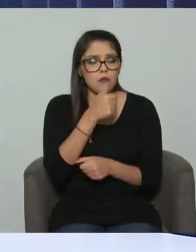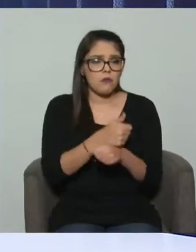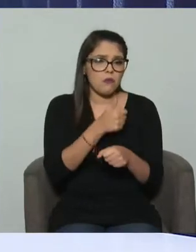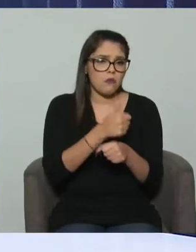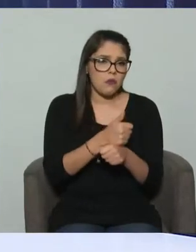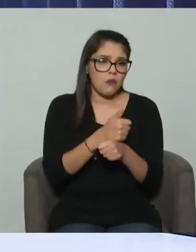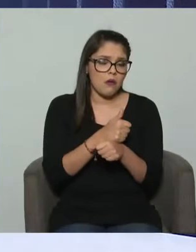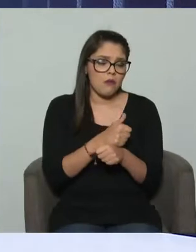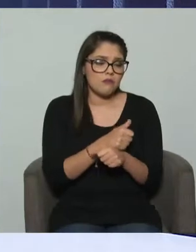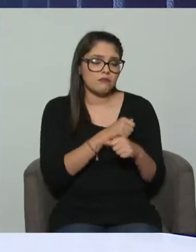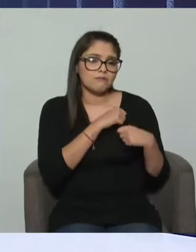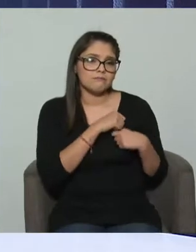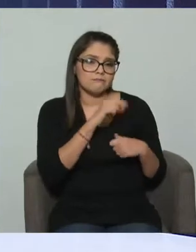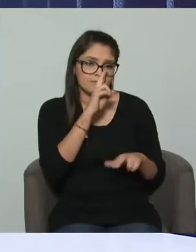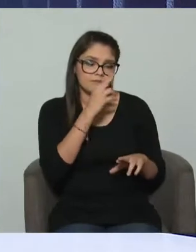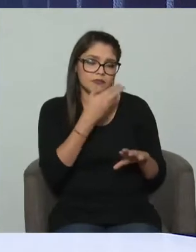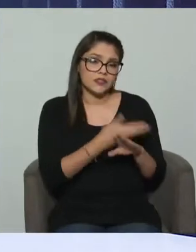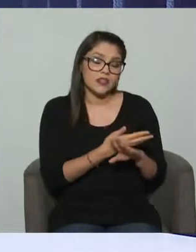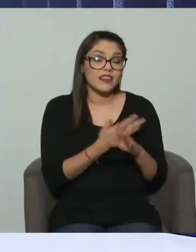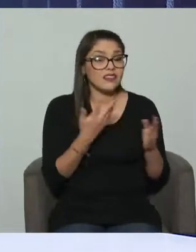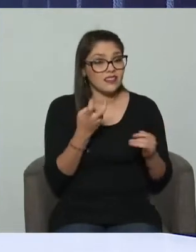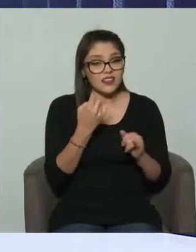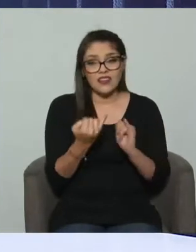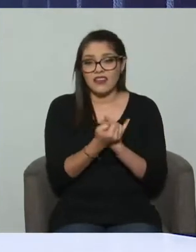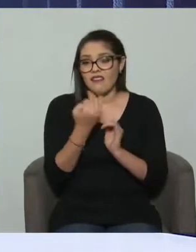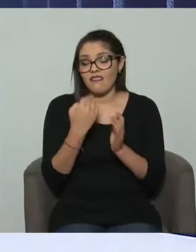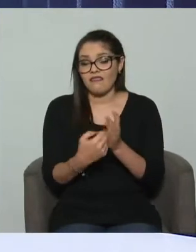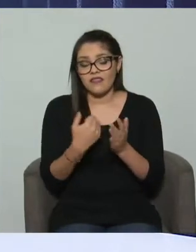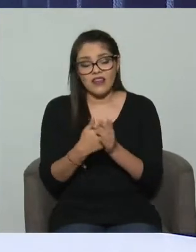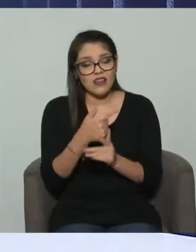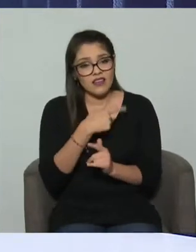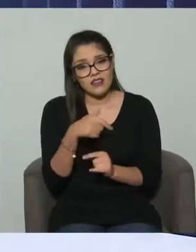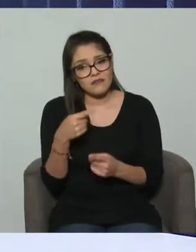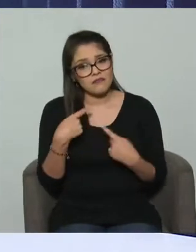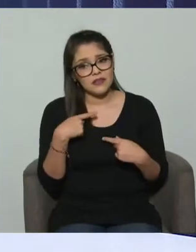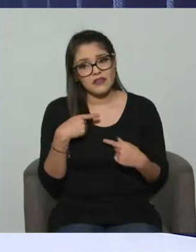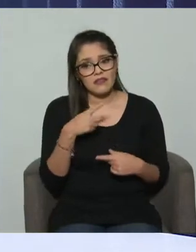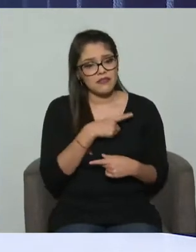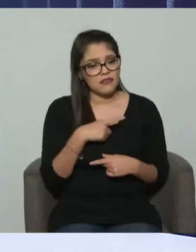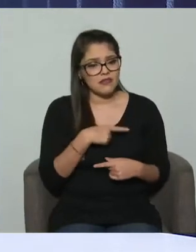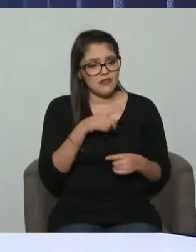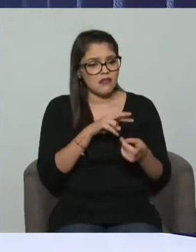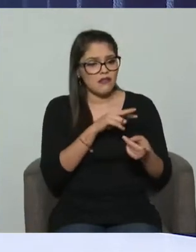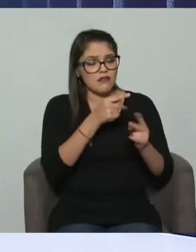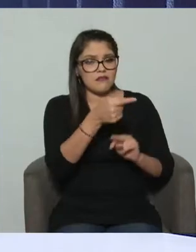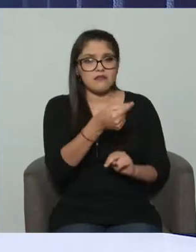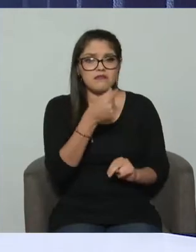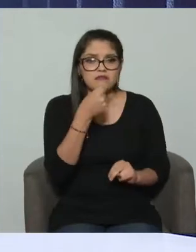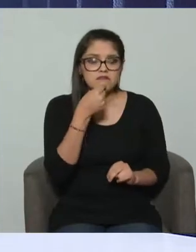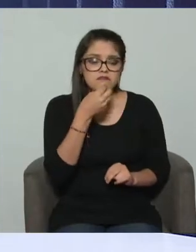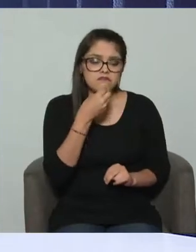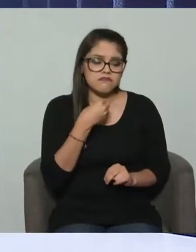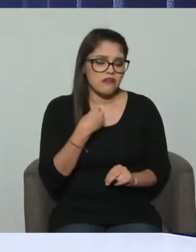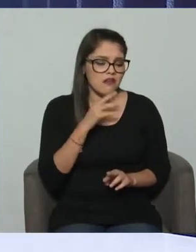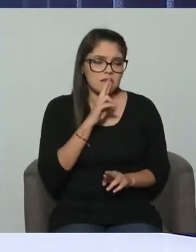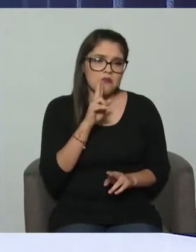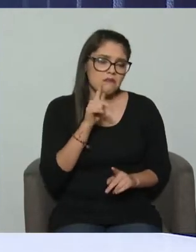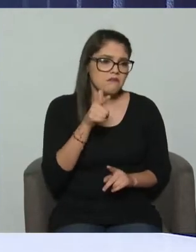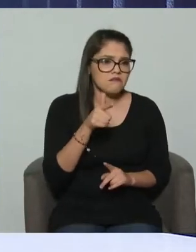abuela. En ese sentido, bueno, hay muchísimas cosas por hacer. Como sociedad le debemos algo a ese niño que tomó esta decisión